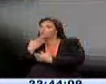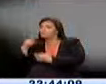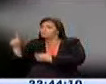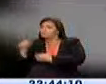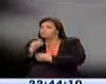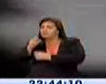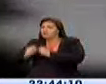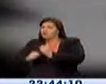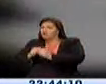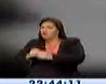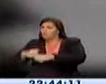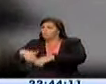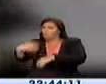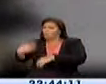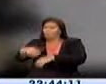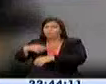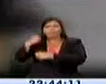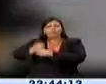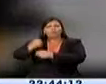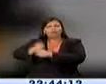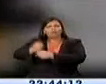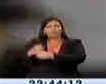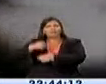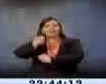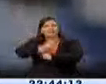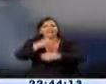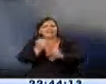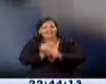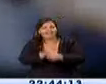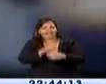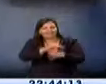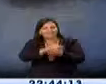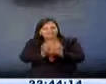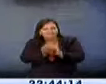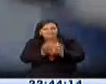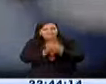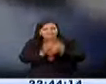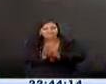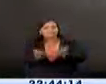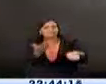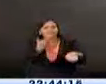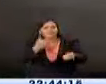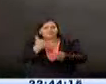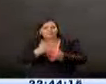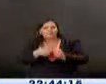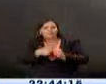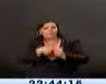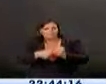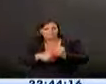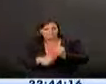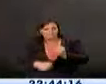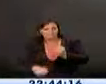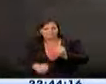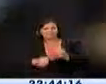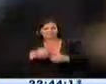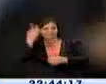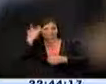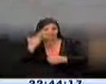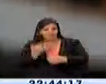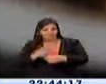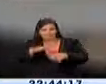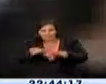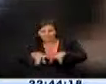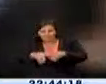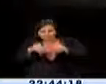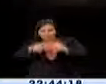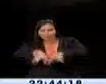que elaboran las tortillitas que son de maíz. Hechas en piedra. Entonces,